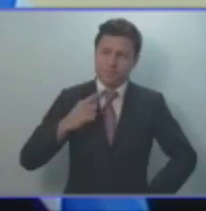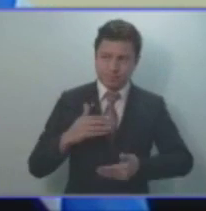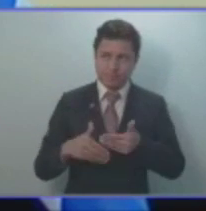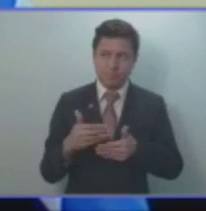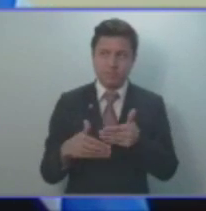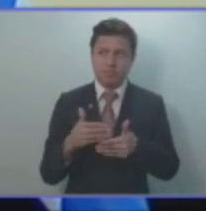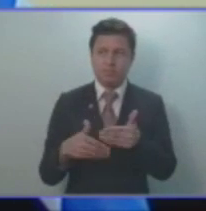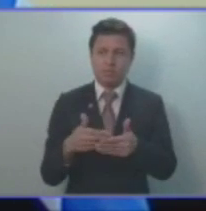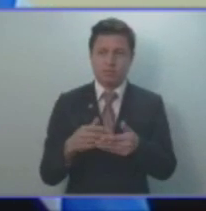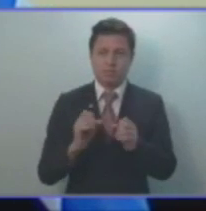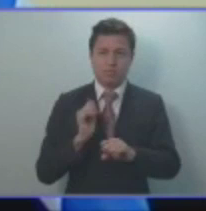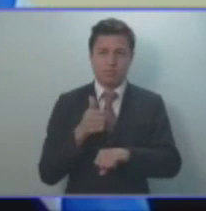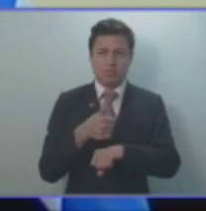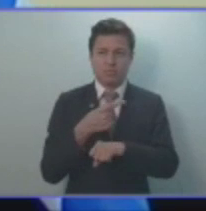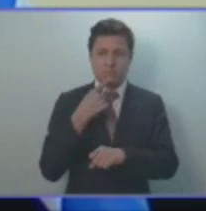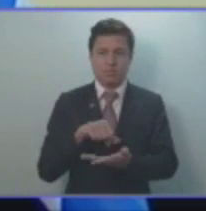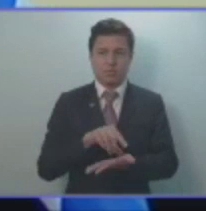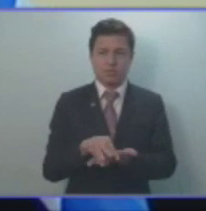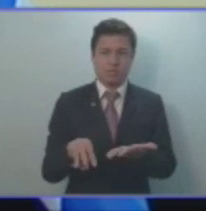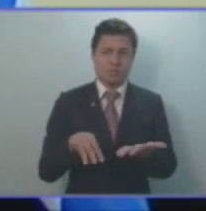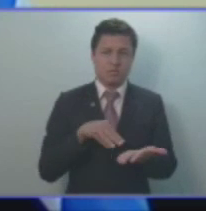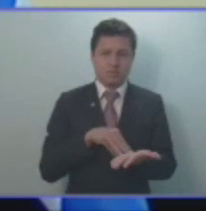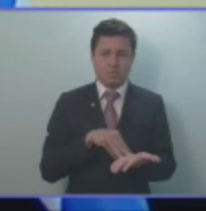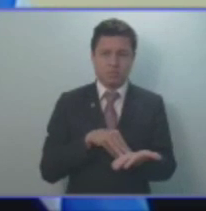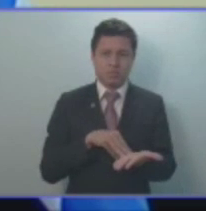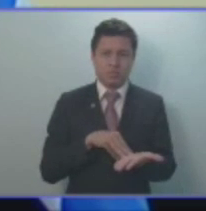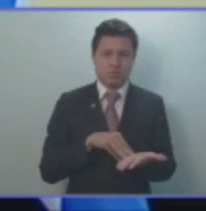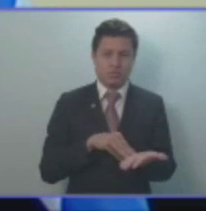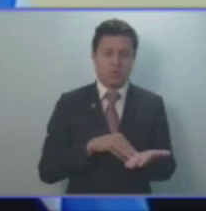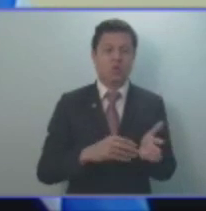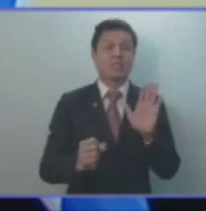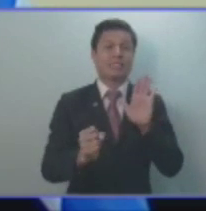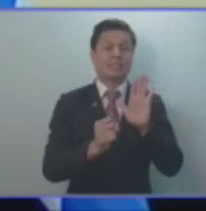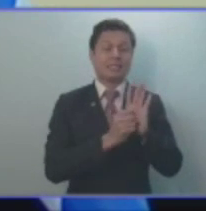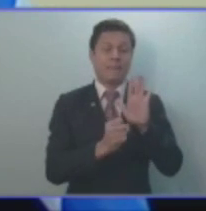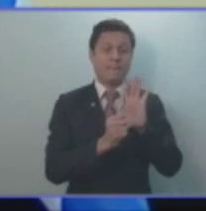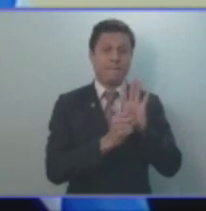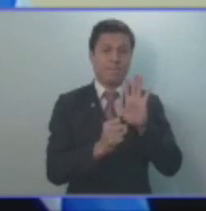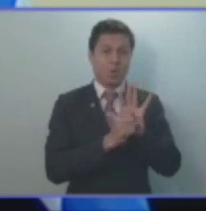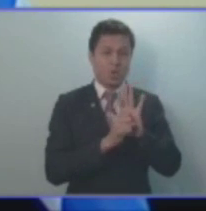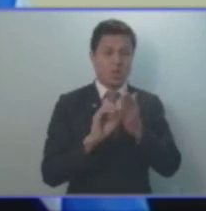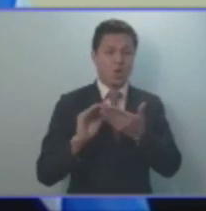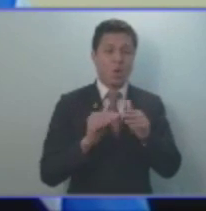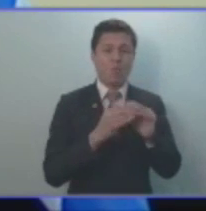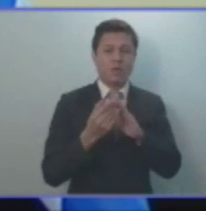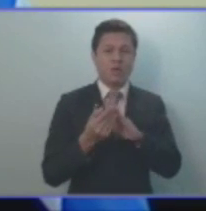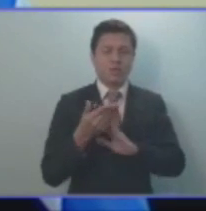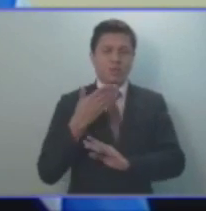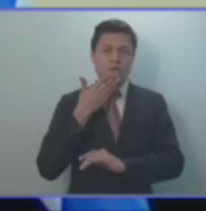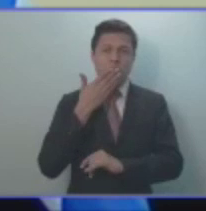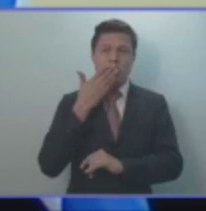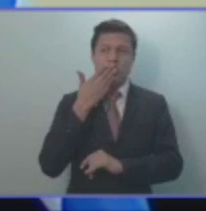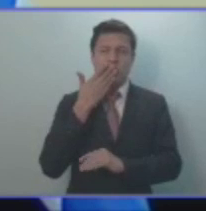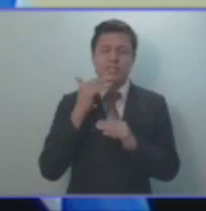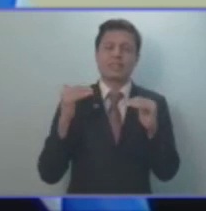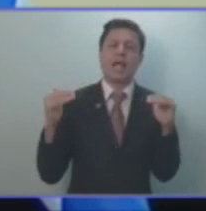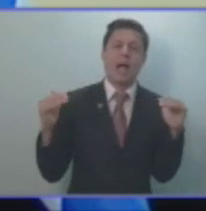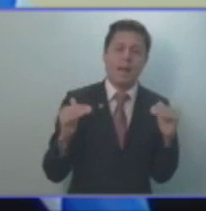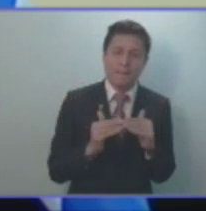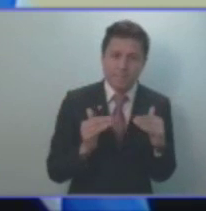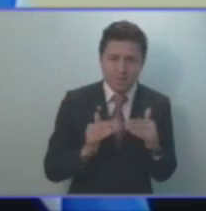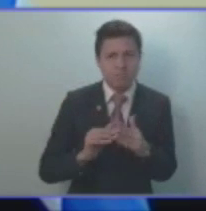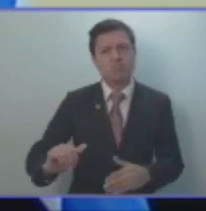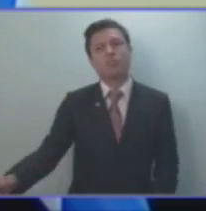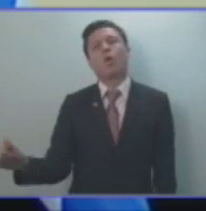que se declare el municipio de Tacuba como territorio de comunidades indígenas, al igual que